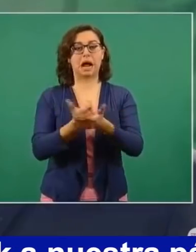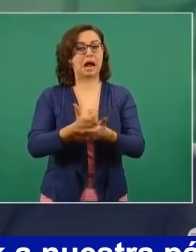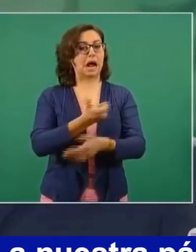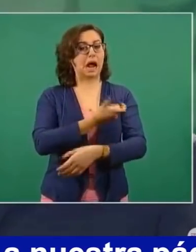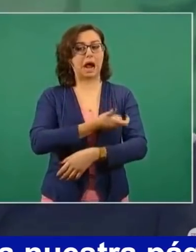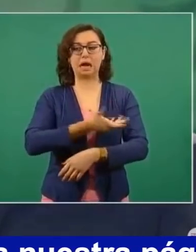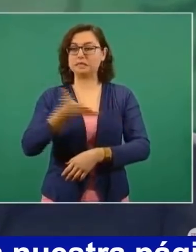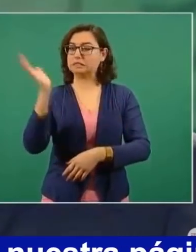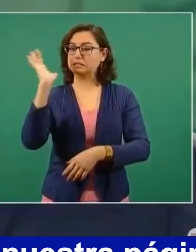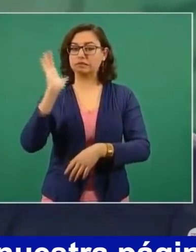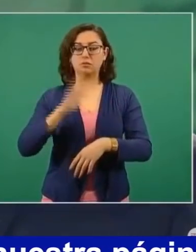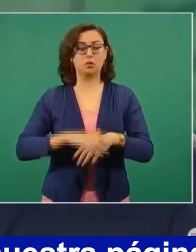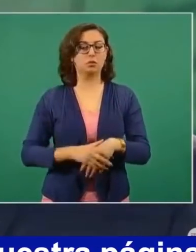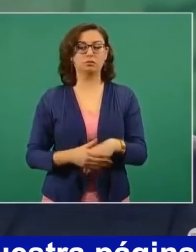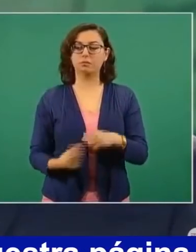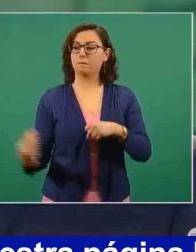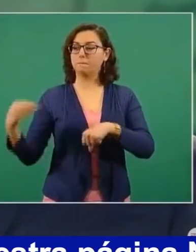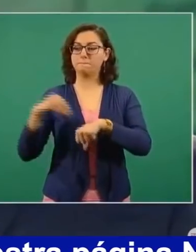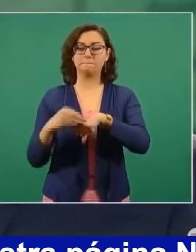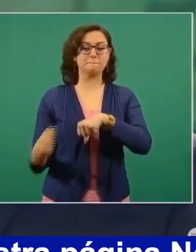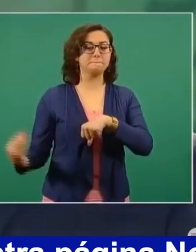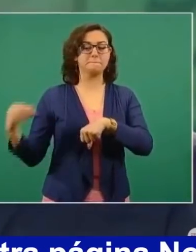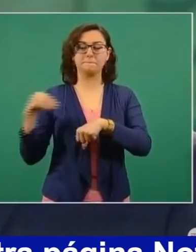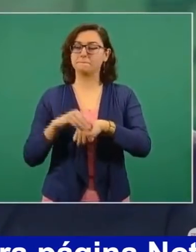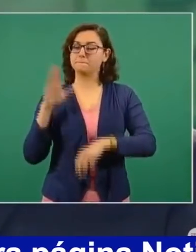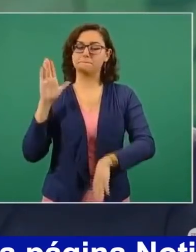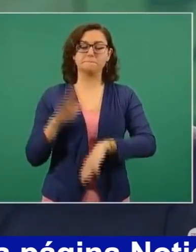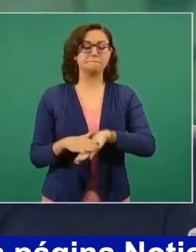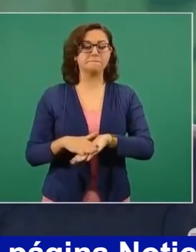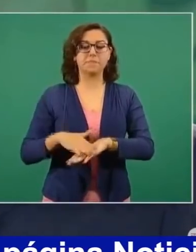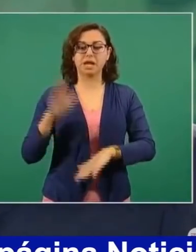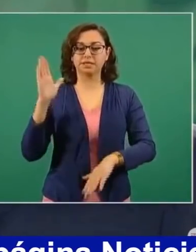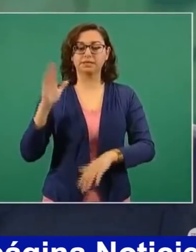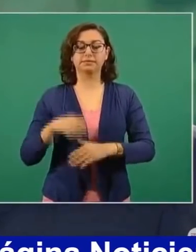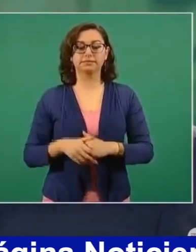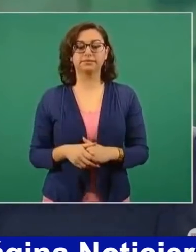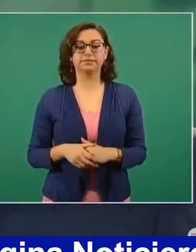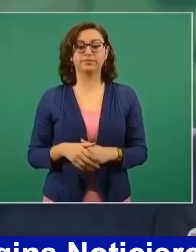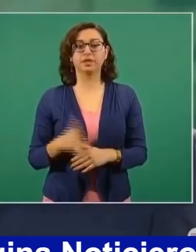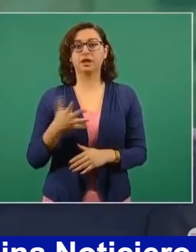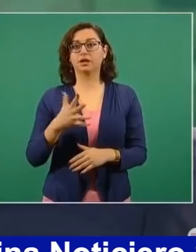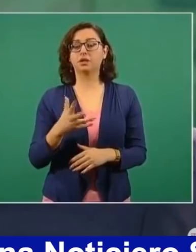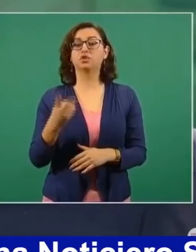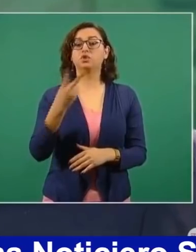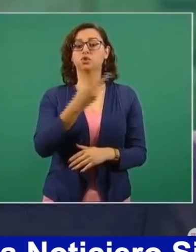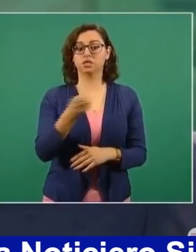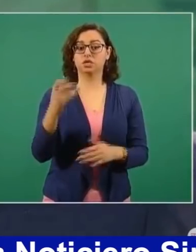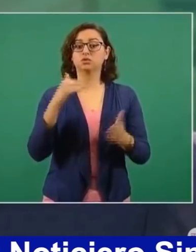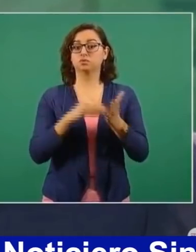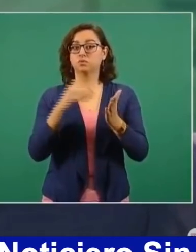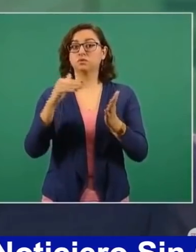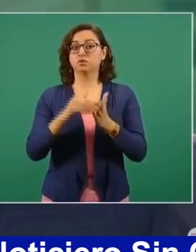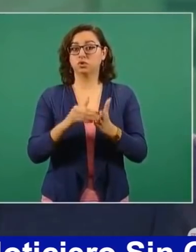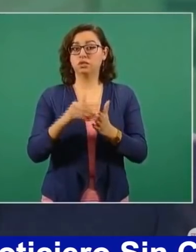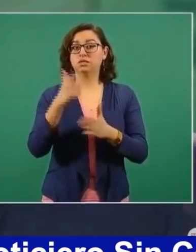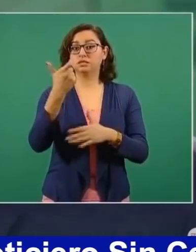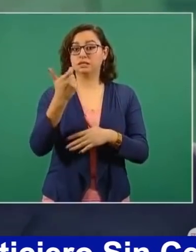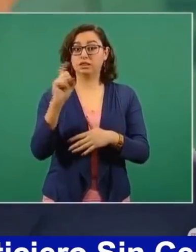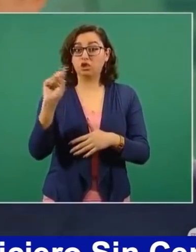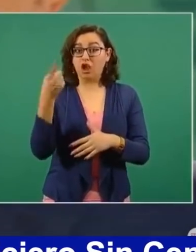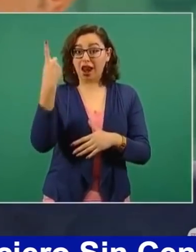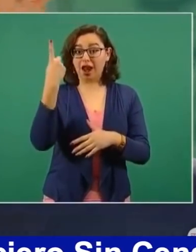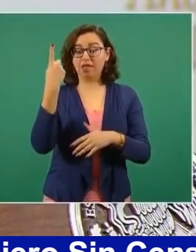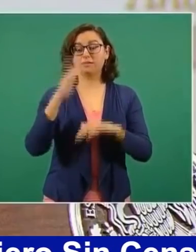que había un sobreprecio de alrededor de 200 millones de dólares.